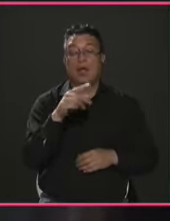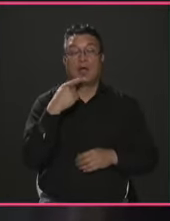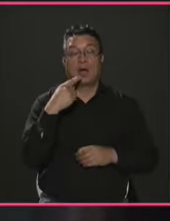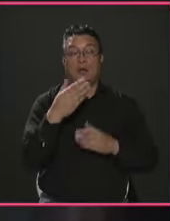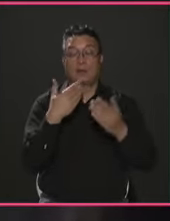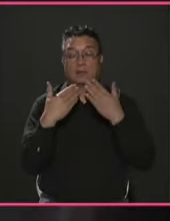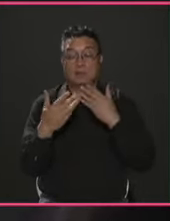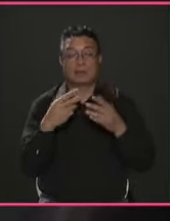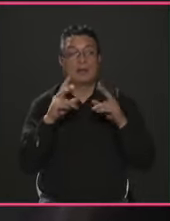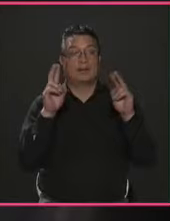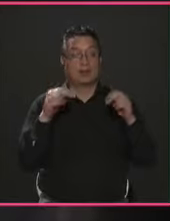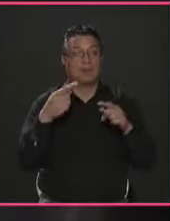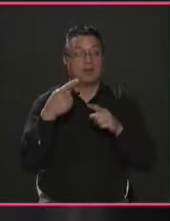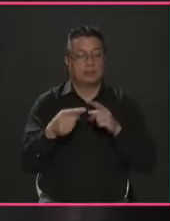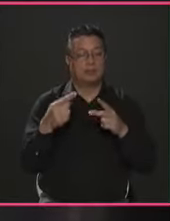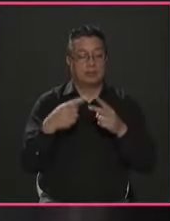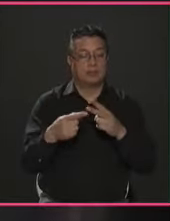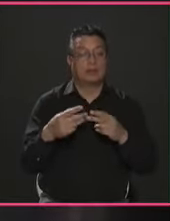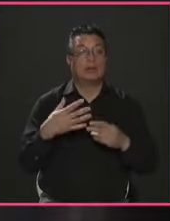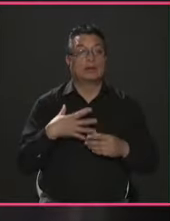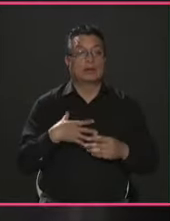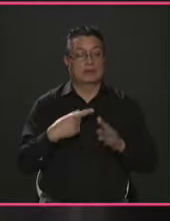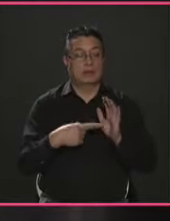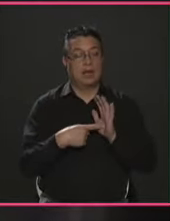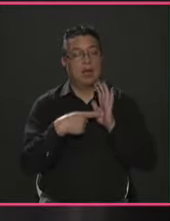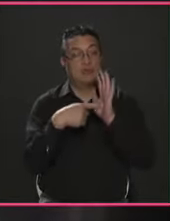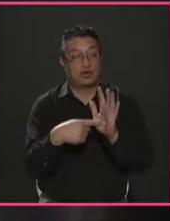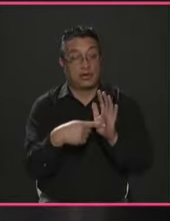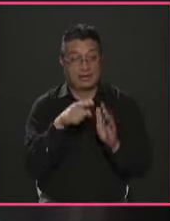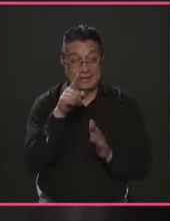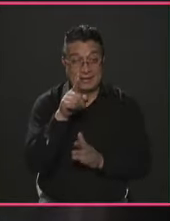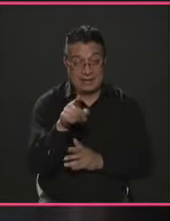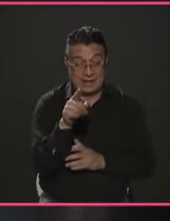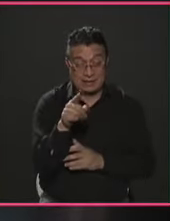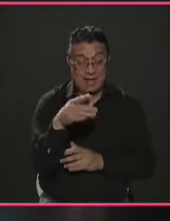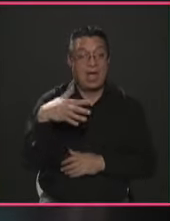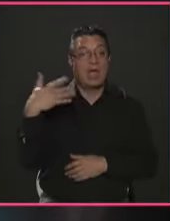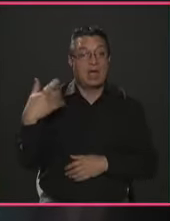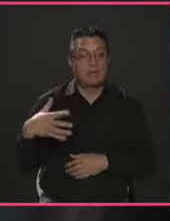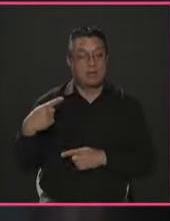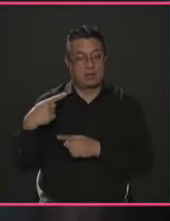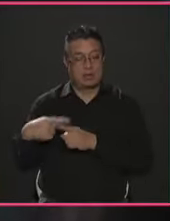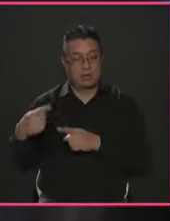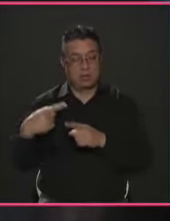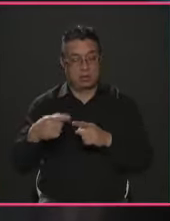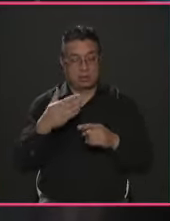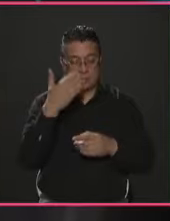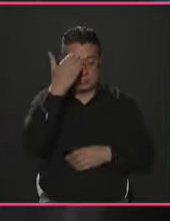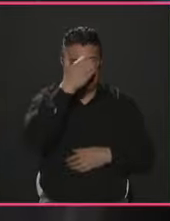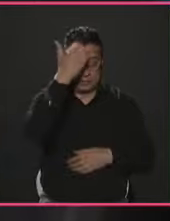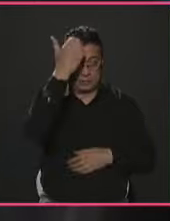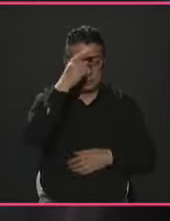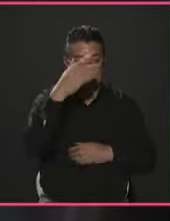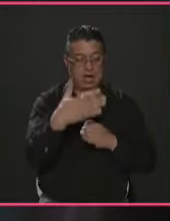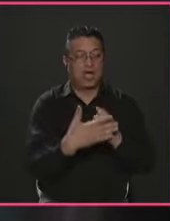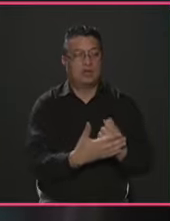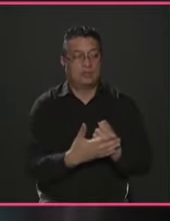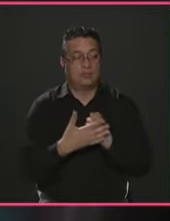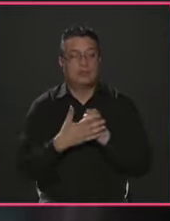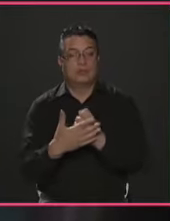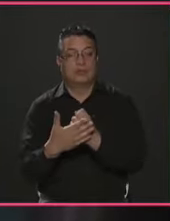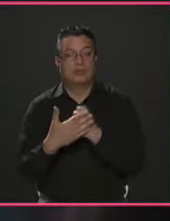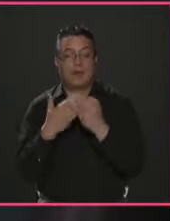estamos hablando Y les queremos mostrar a través de ella la importancia de la interdisciplina en el fondo de la colaboración del